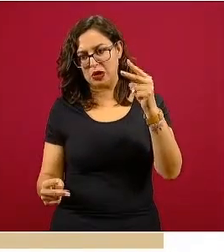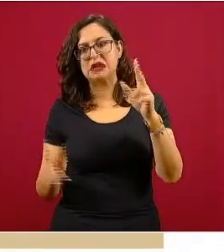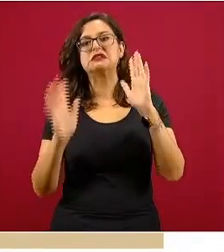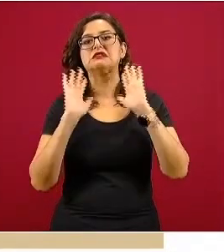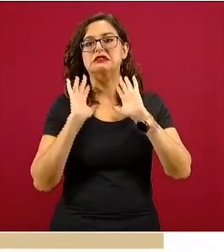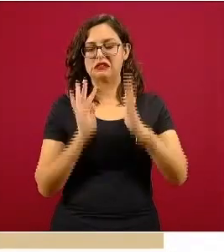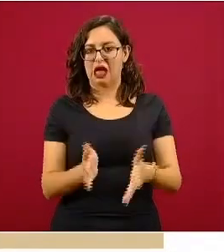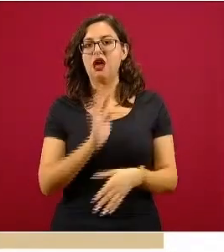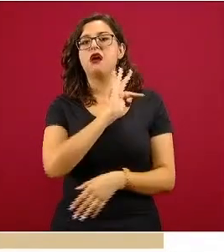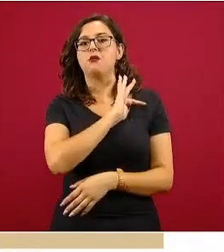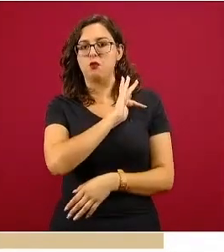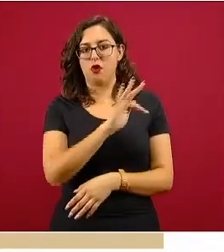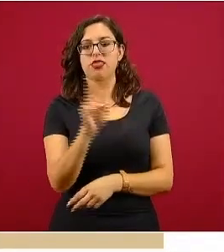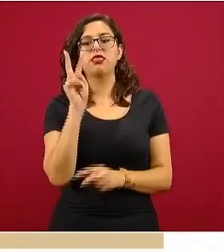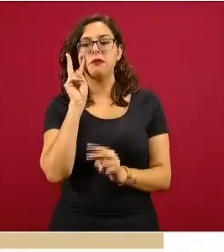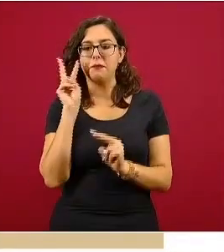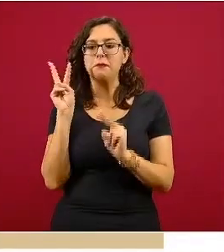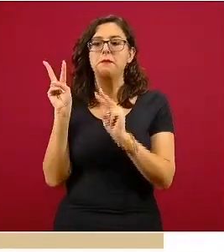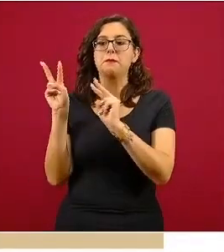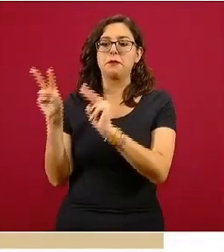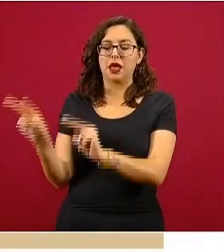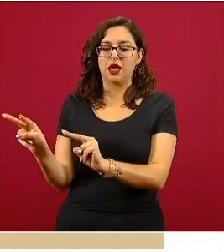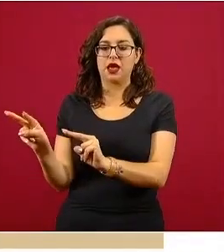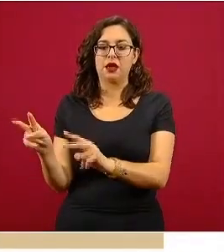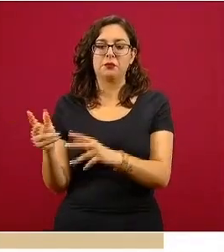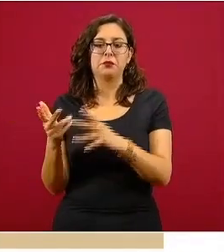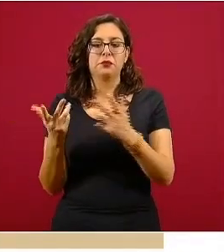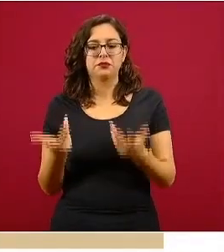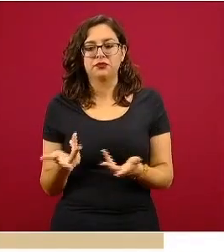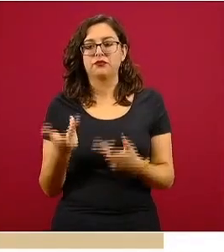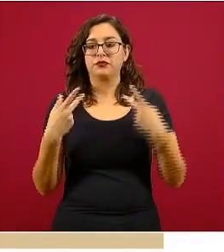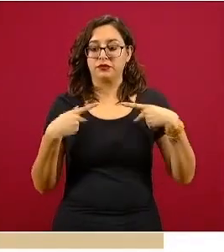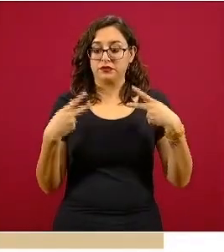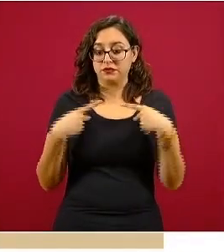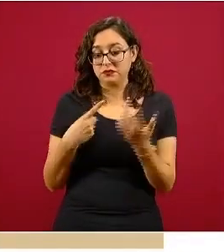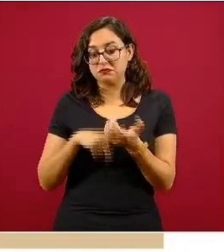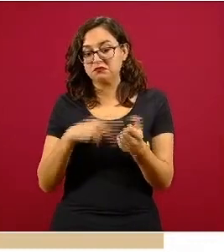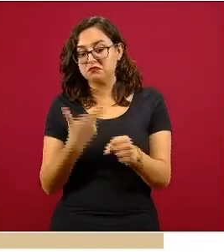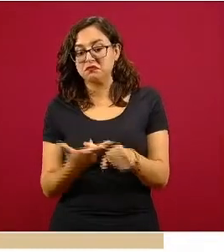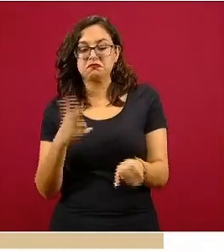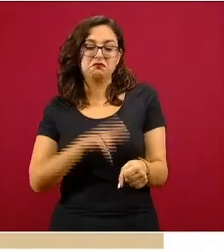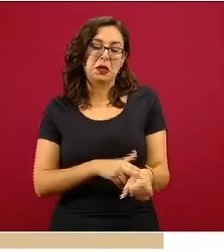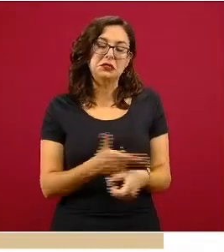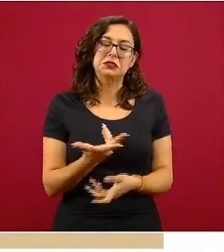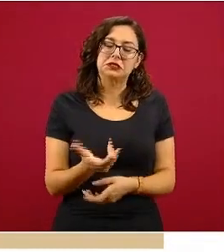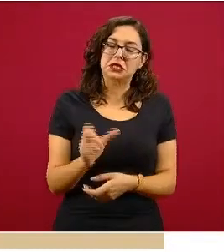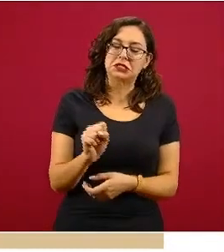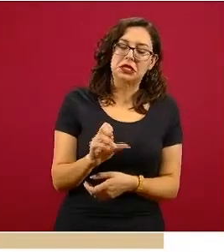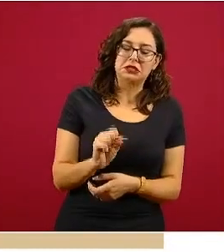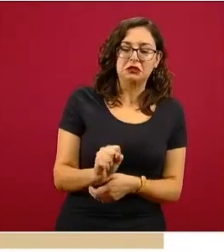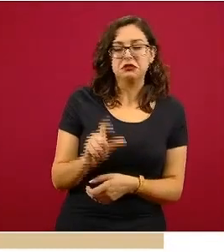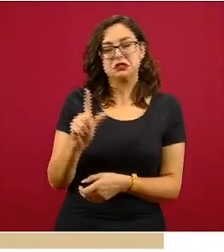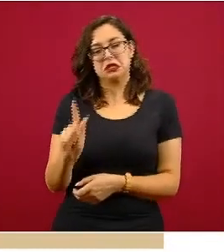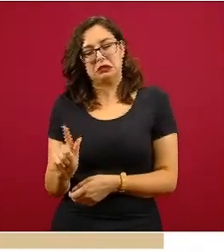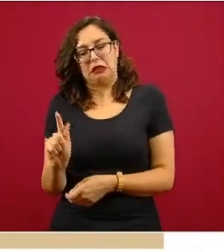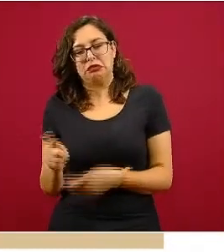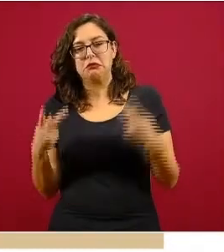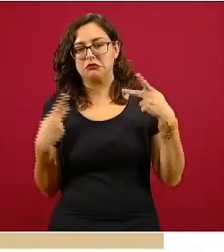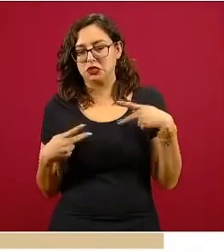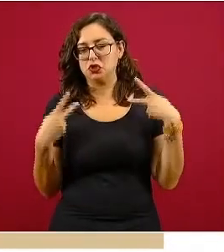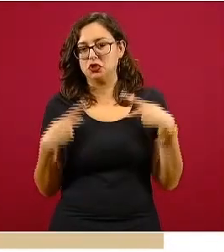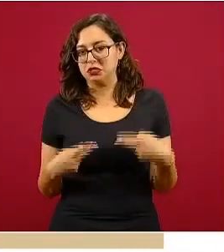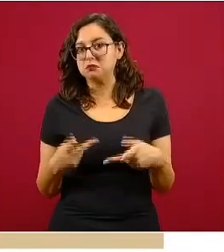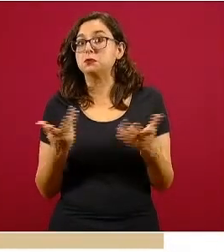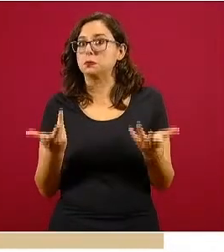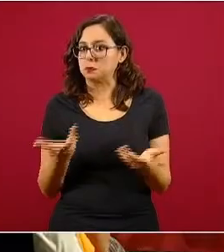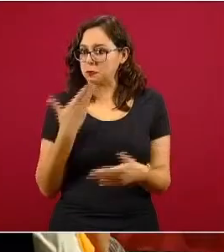importante que inclusive los ha puesto solo por encima de los 60 o 70 pacientes hospitalizados en un día. Es una caída bastante